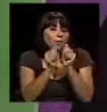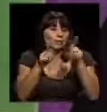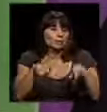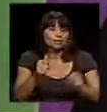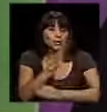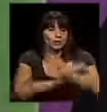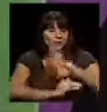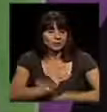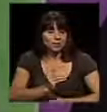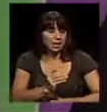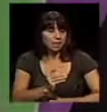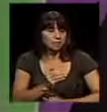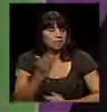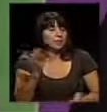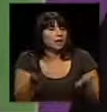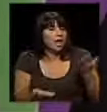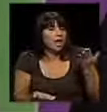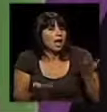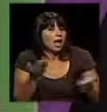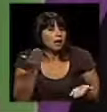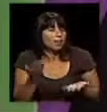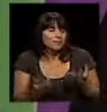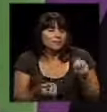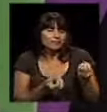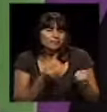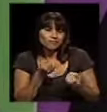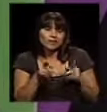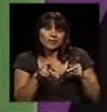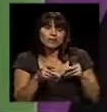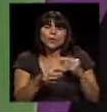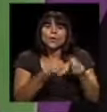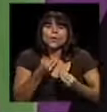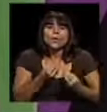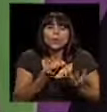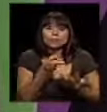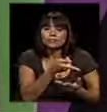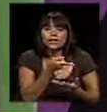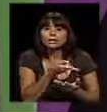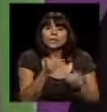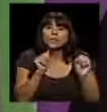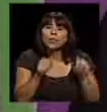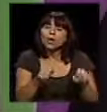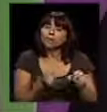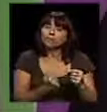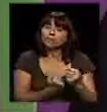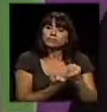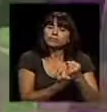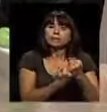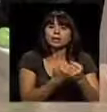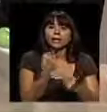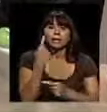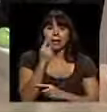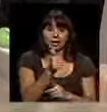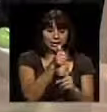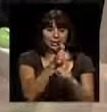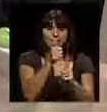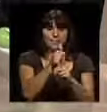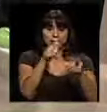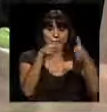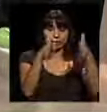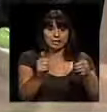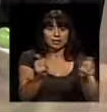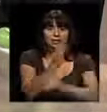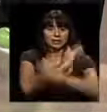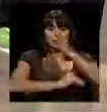discapacidad. De repente puede quedar ese vacío, ¿cómo irlo solventando para que no solo el estudiante con discapacidad entienda los temas que